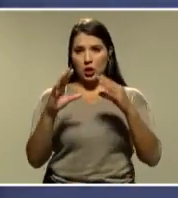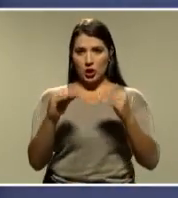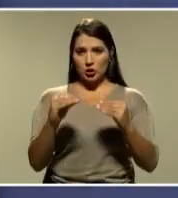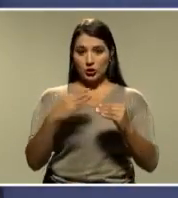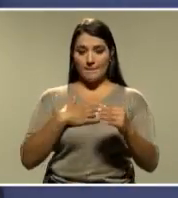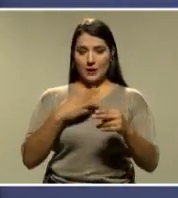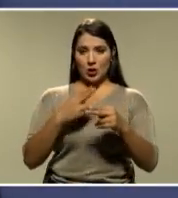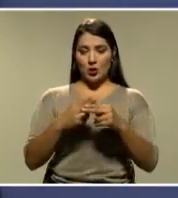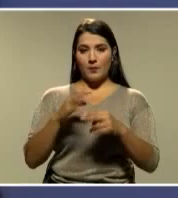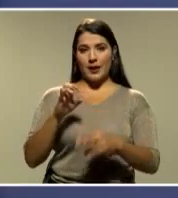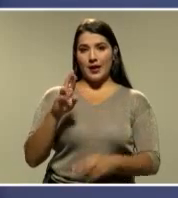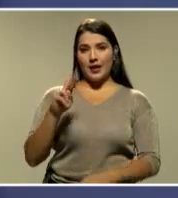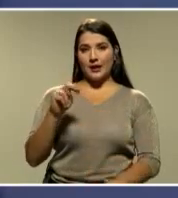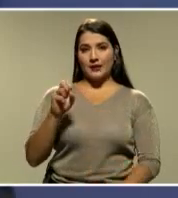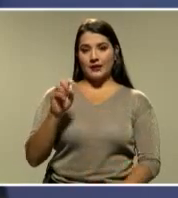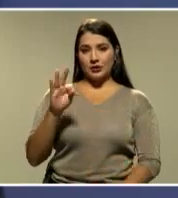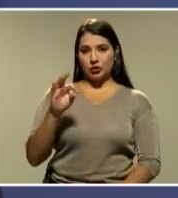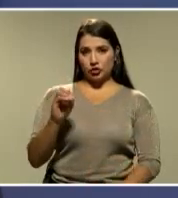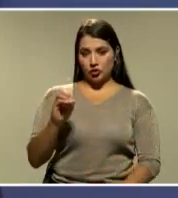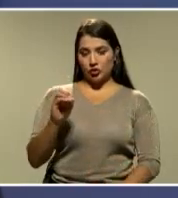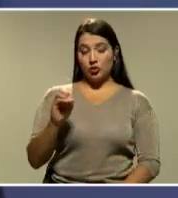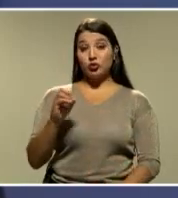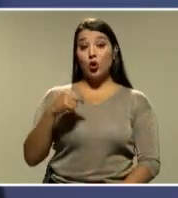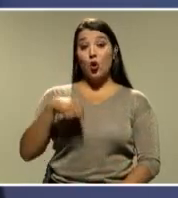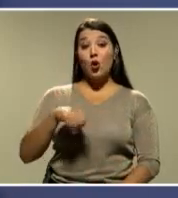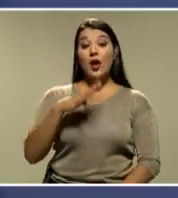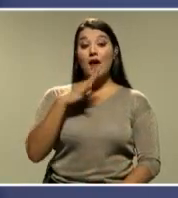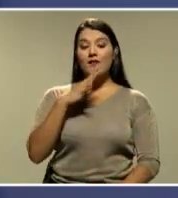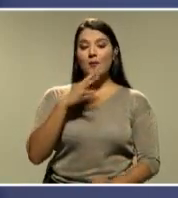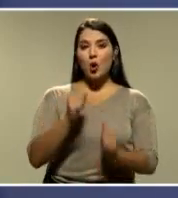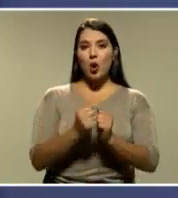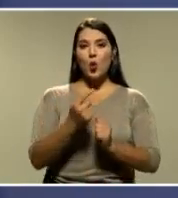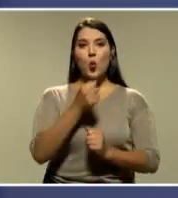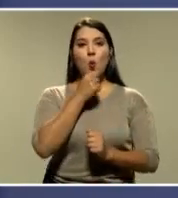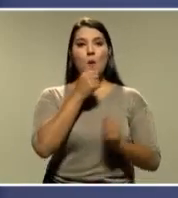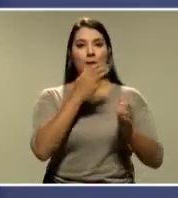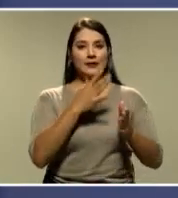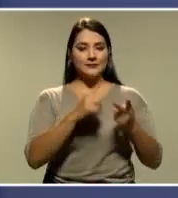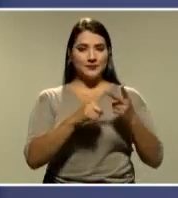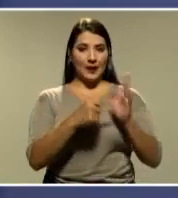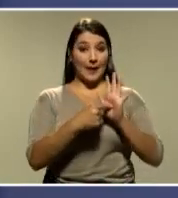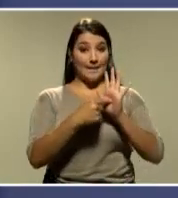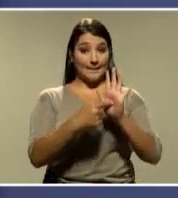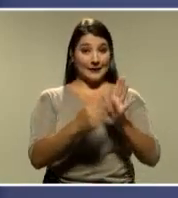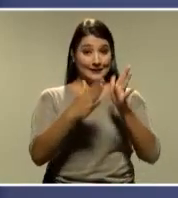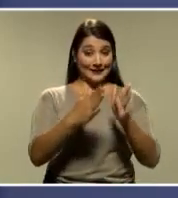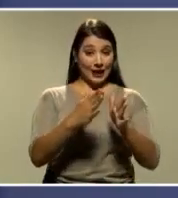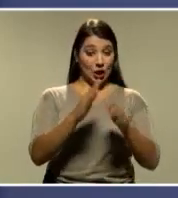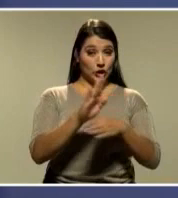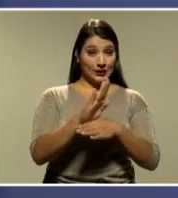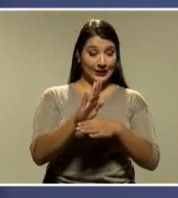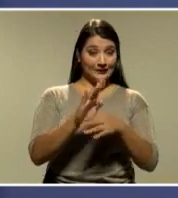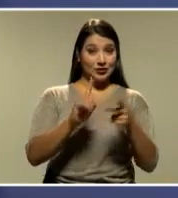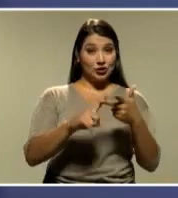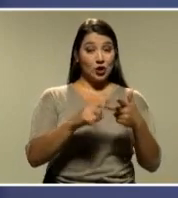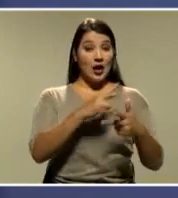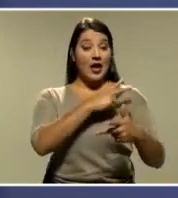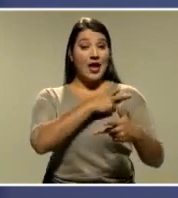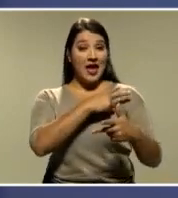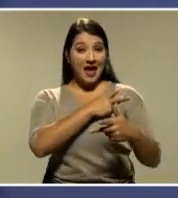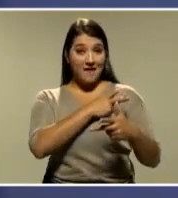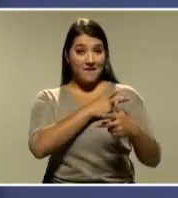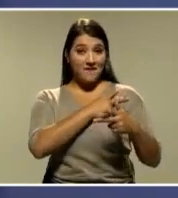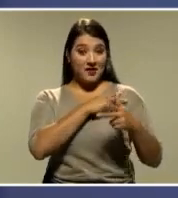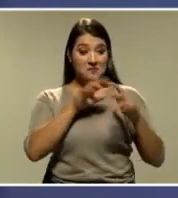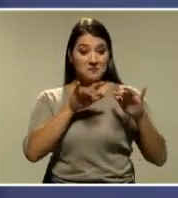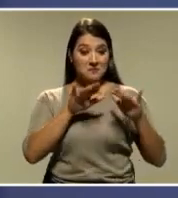Ernesto Rivera y hoy vamos a conversar con un periodista, presentador de televisión, jefe de redacción, entrevistador